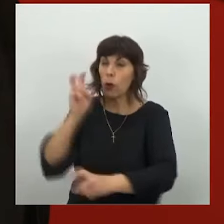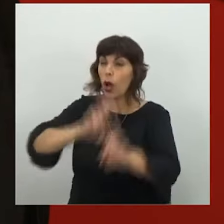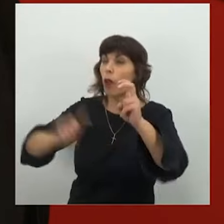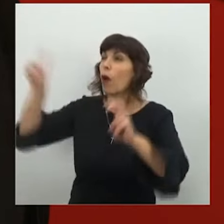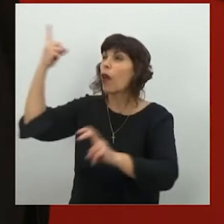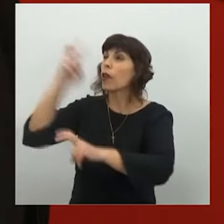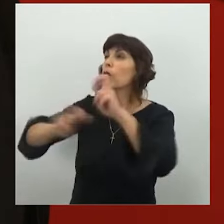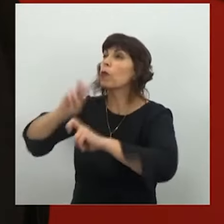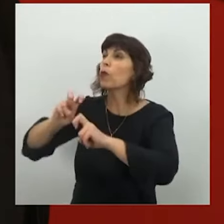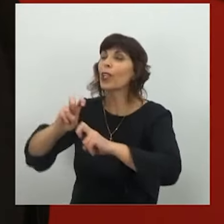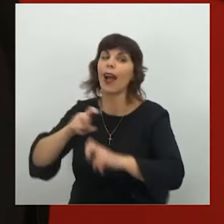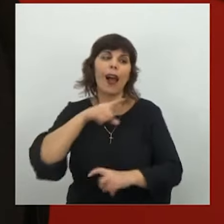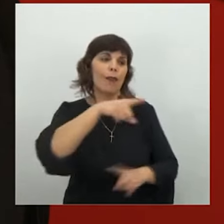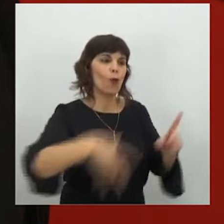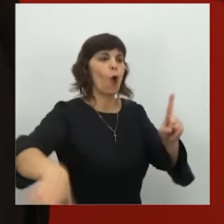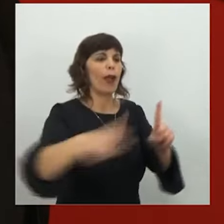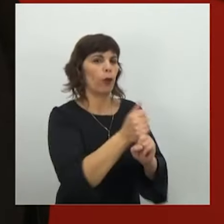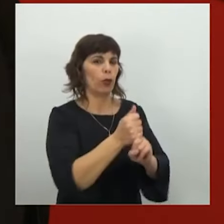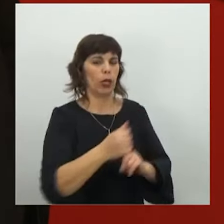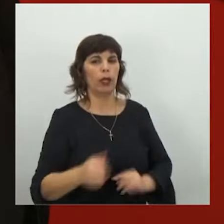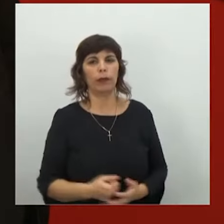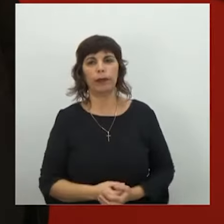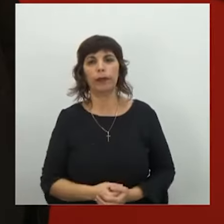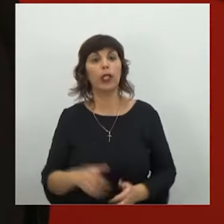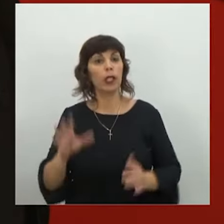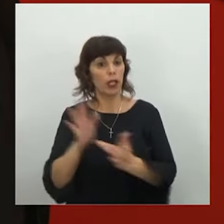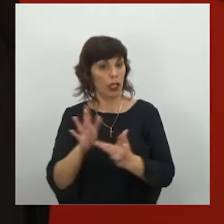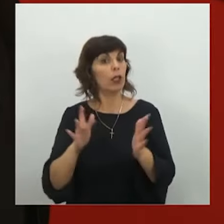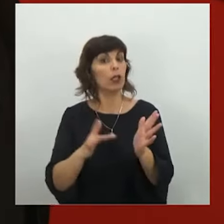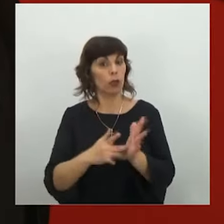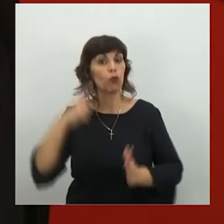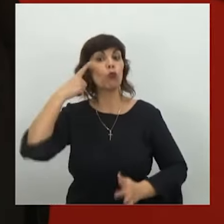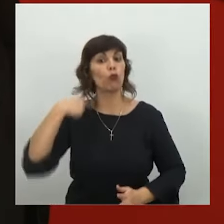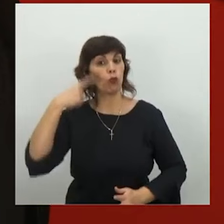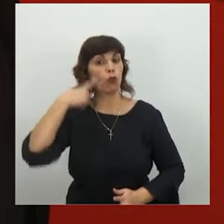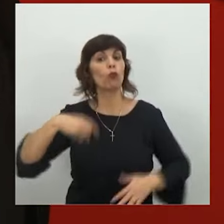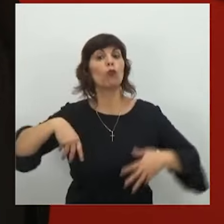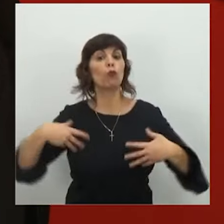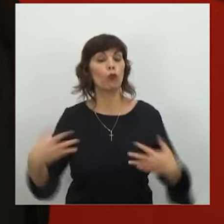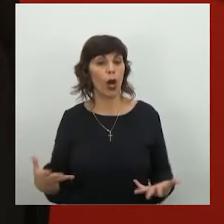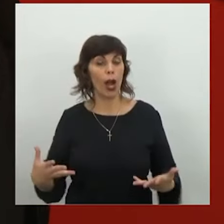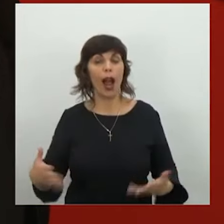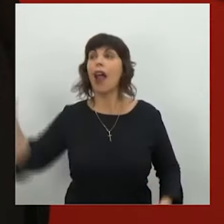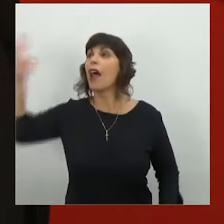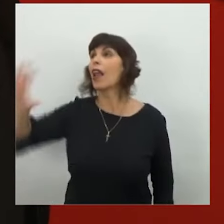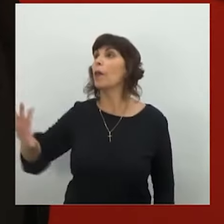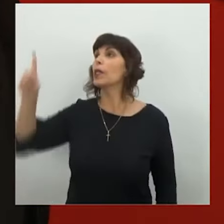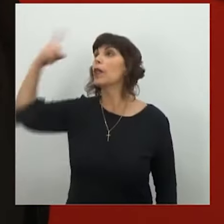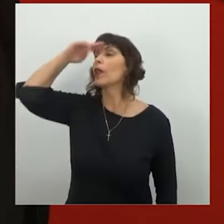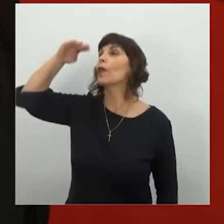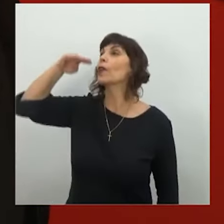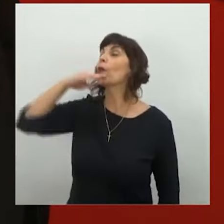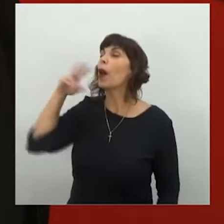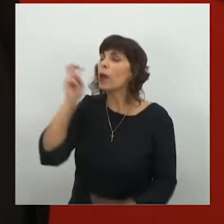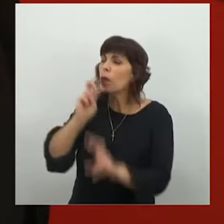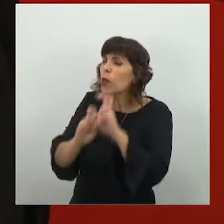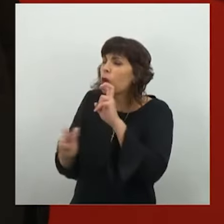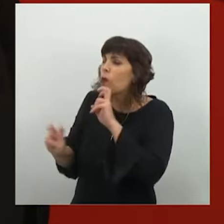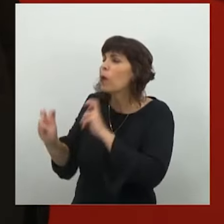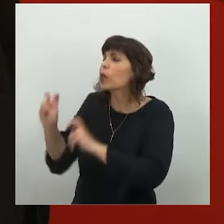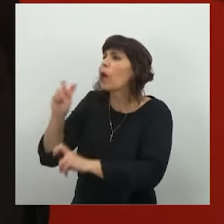Jesucristo tuvo esa costumbre, buscar la presencia de su Padre, como dice Marcos